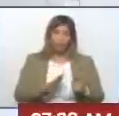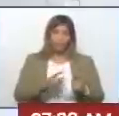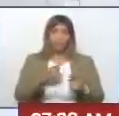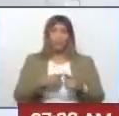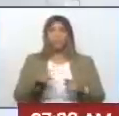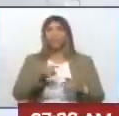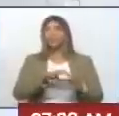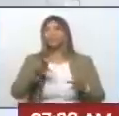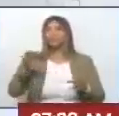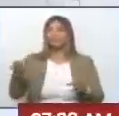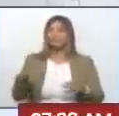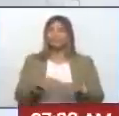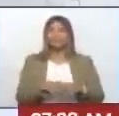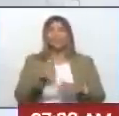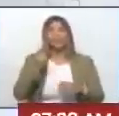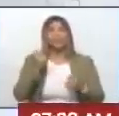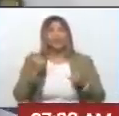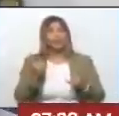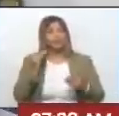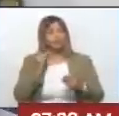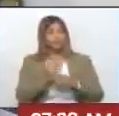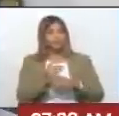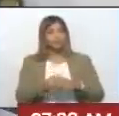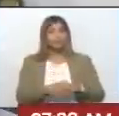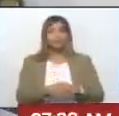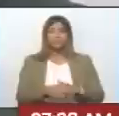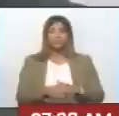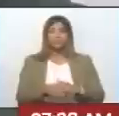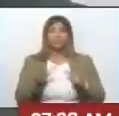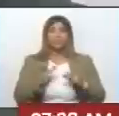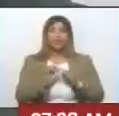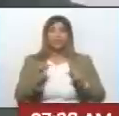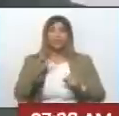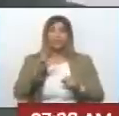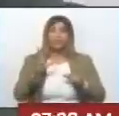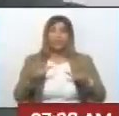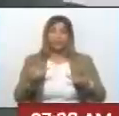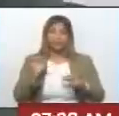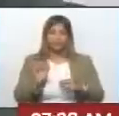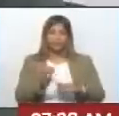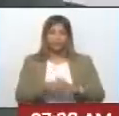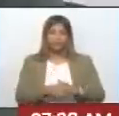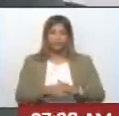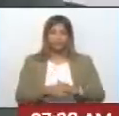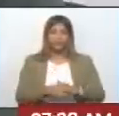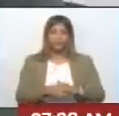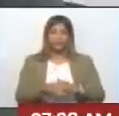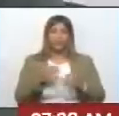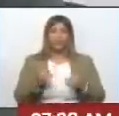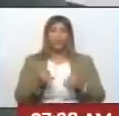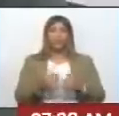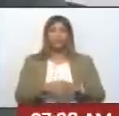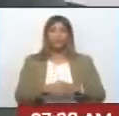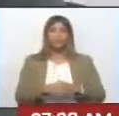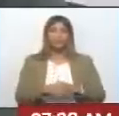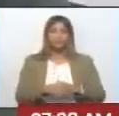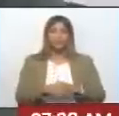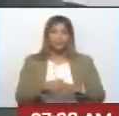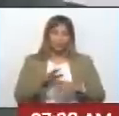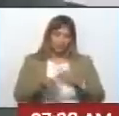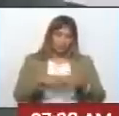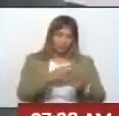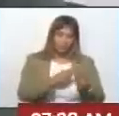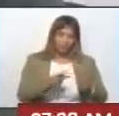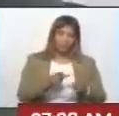allá. Sí. Diputado, tenemos que hacer el corte a esta hora, 7 de la mañana, 38 minutos. Vamos a retornar en tan solo minutos. El diputado